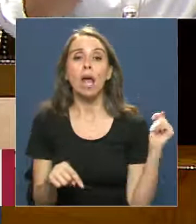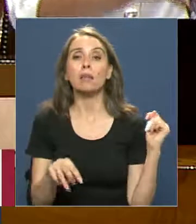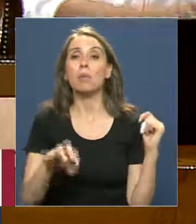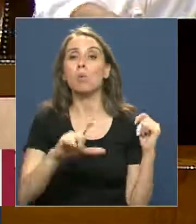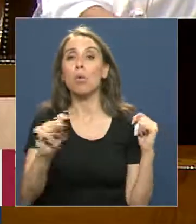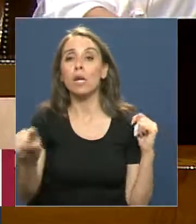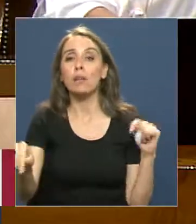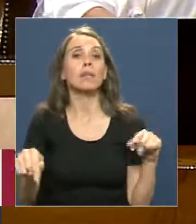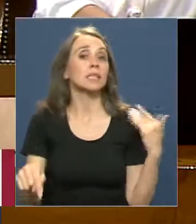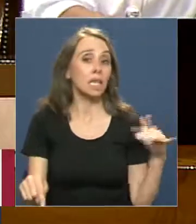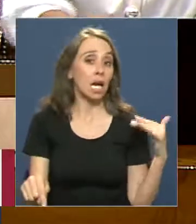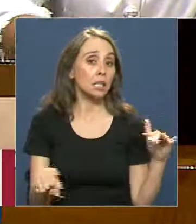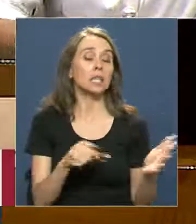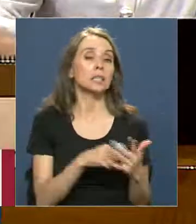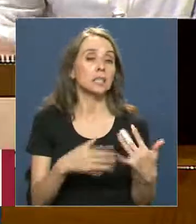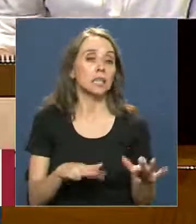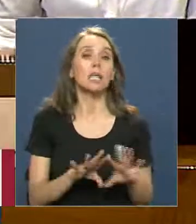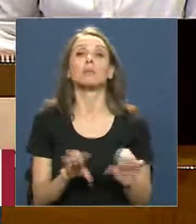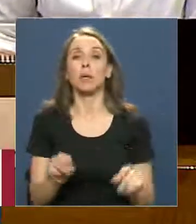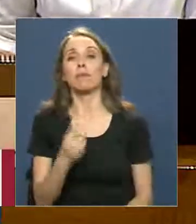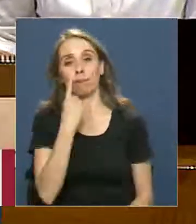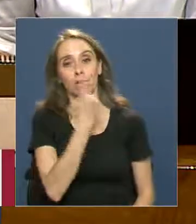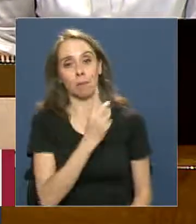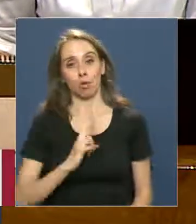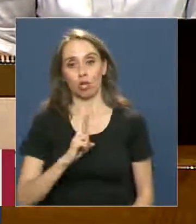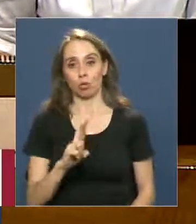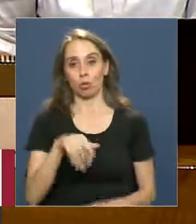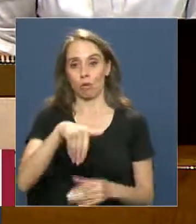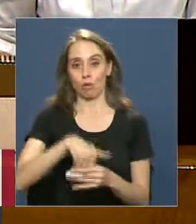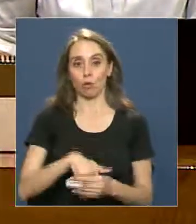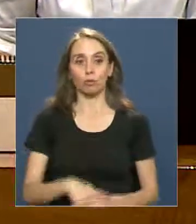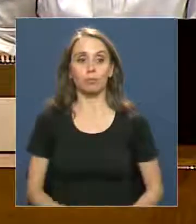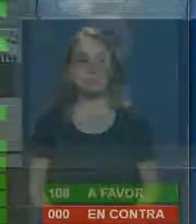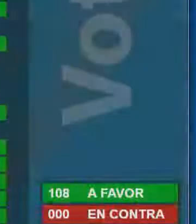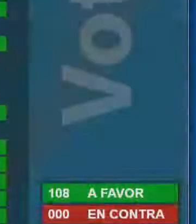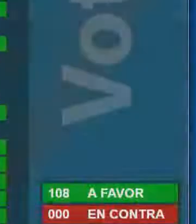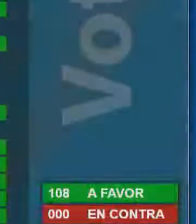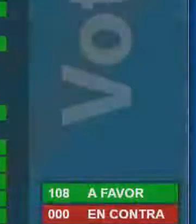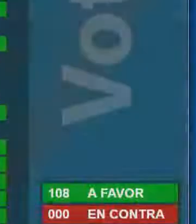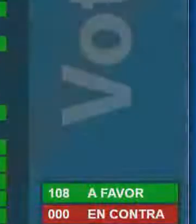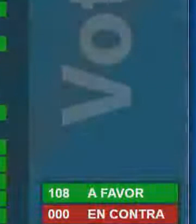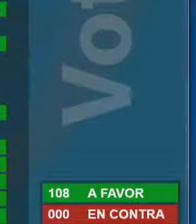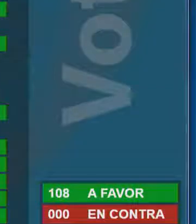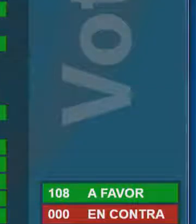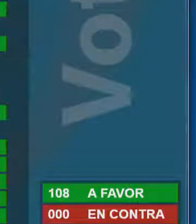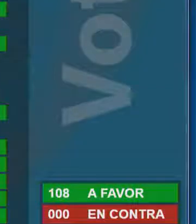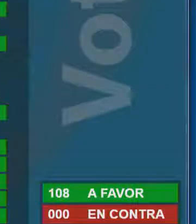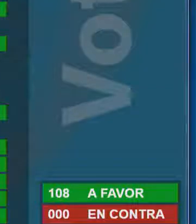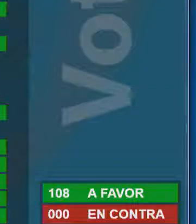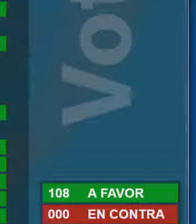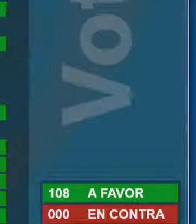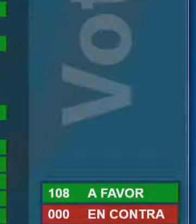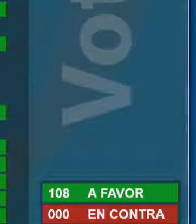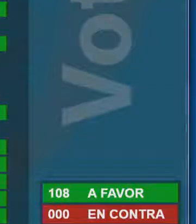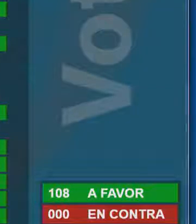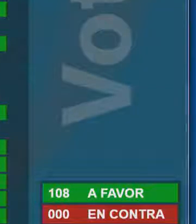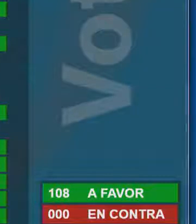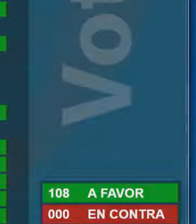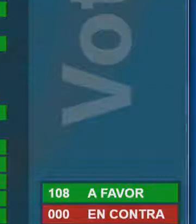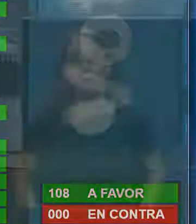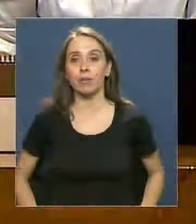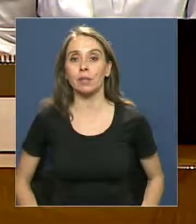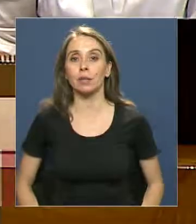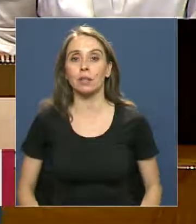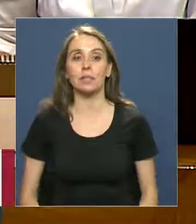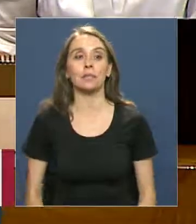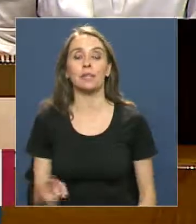Diputado Mulet, ¿está votado? Estamos okay. Muy bien, resultado de la votación. Por la afirmativa, 108 votos.